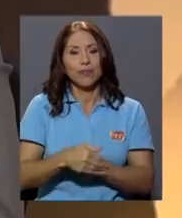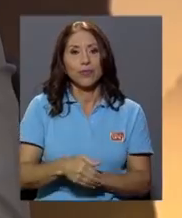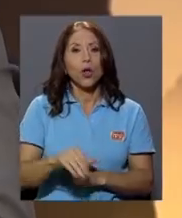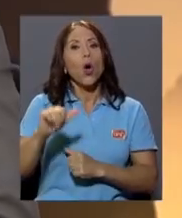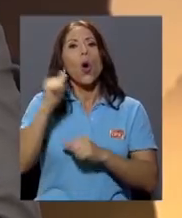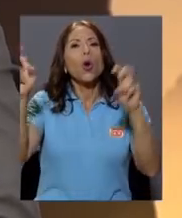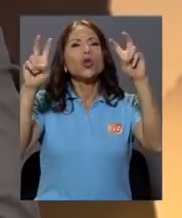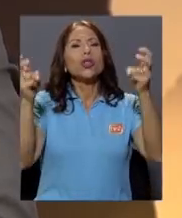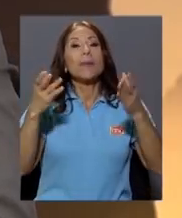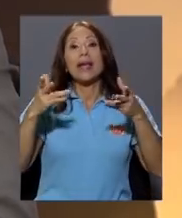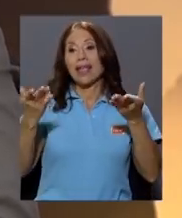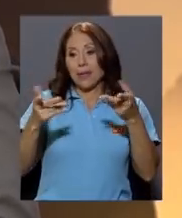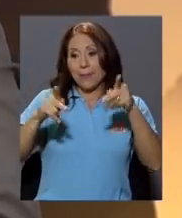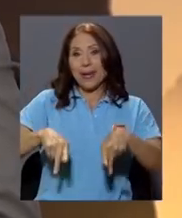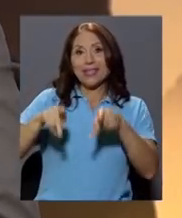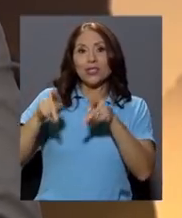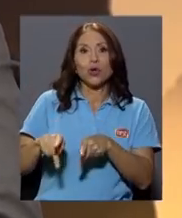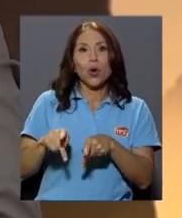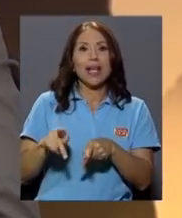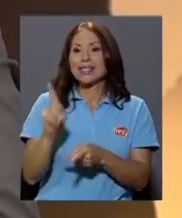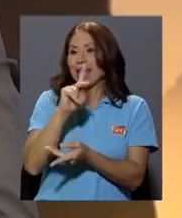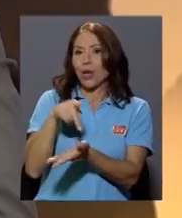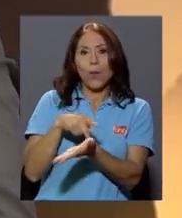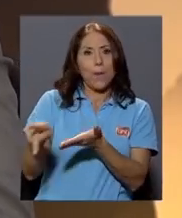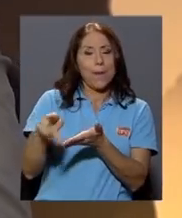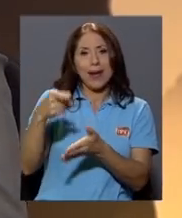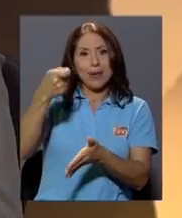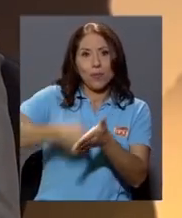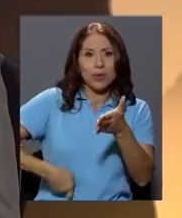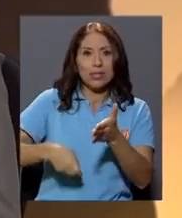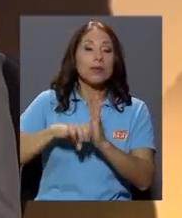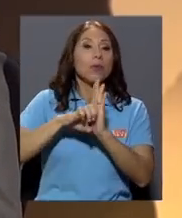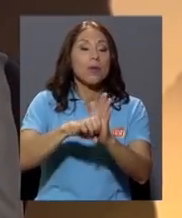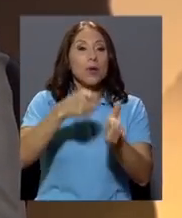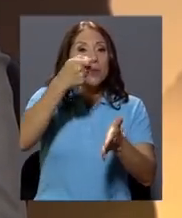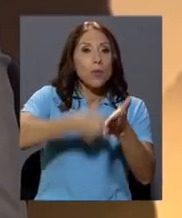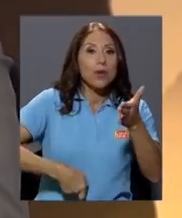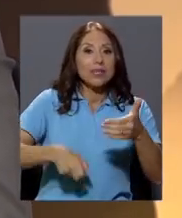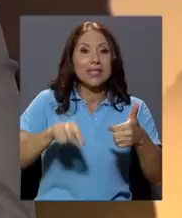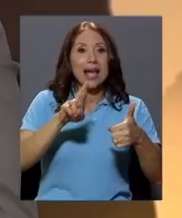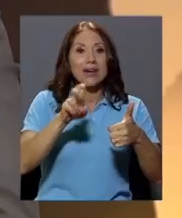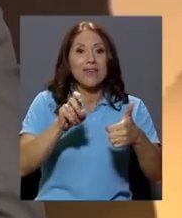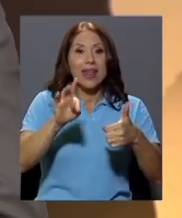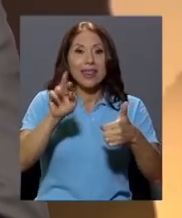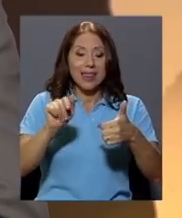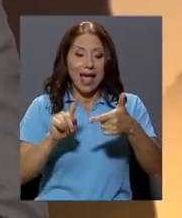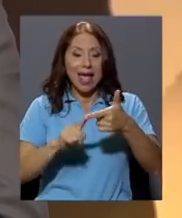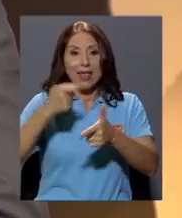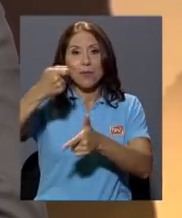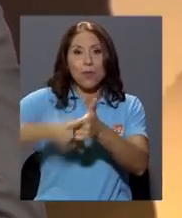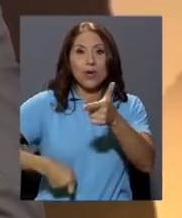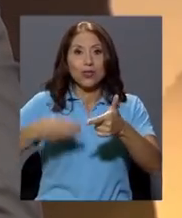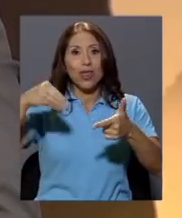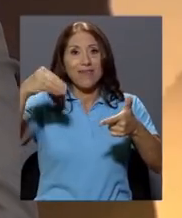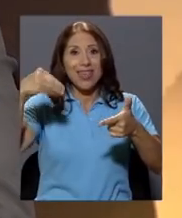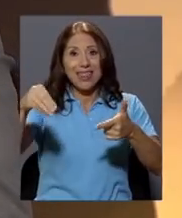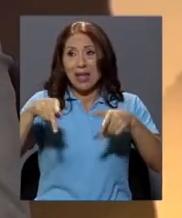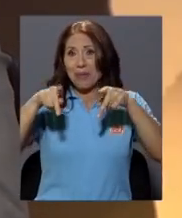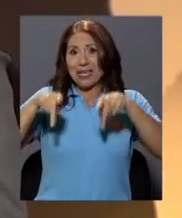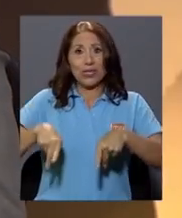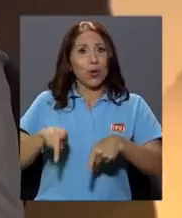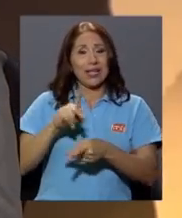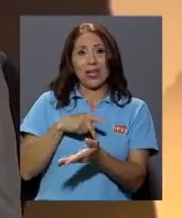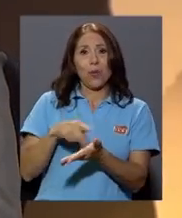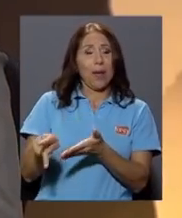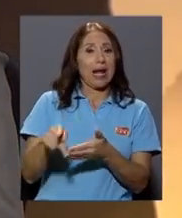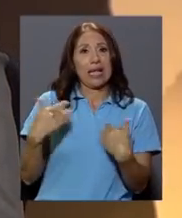El otro tema es la evasión fiscal. Tenemos tasas de evasión fiscal en impuesto de rentas y impuesto de ventas que superan el